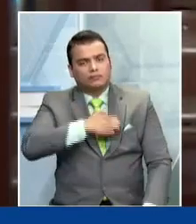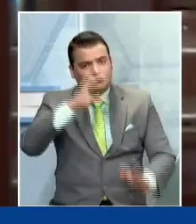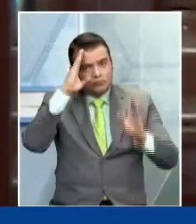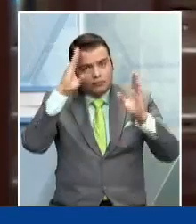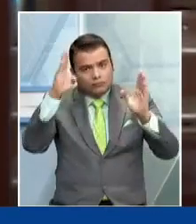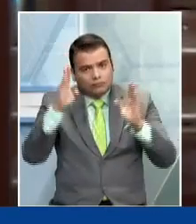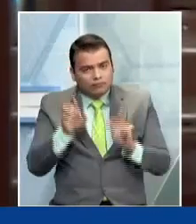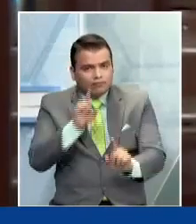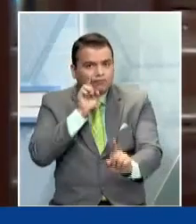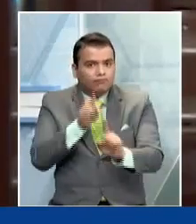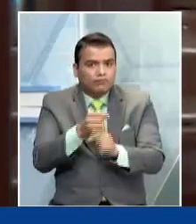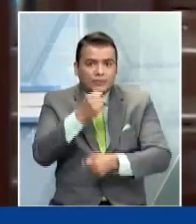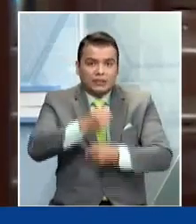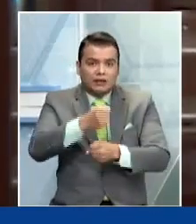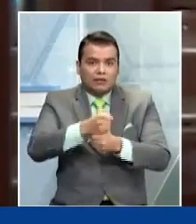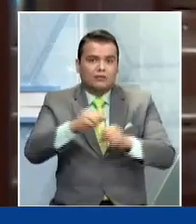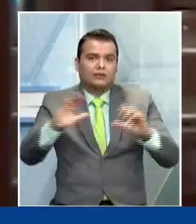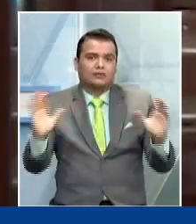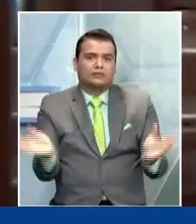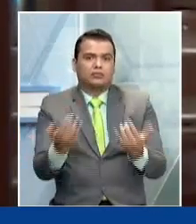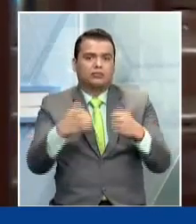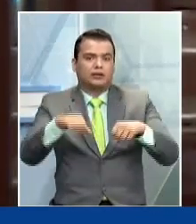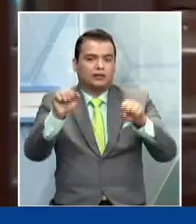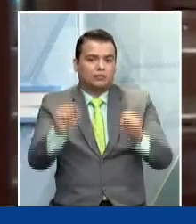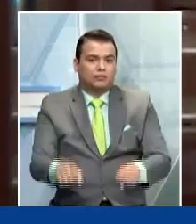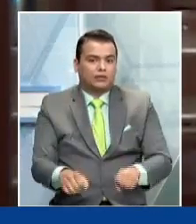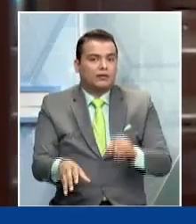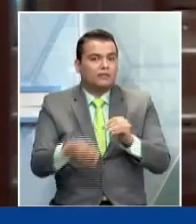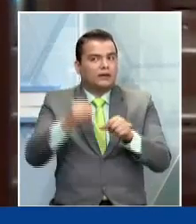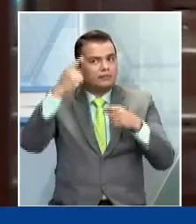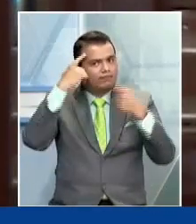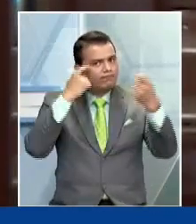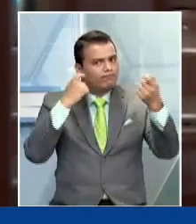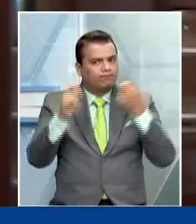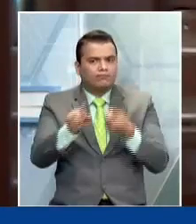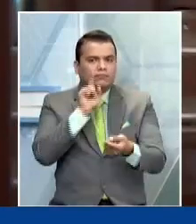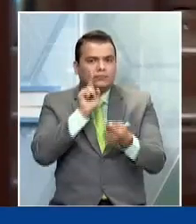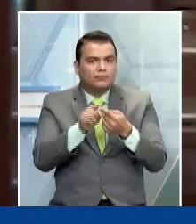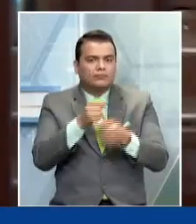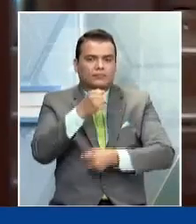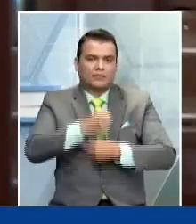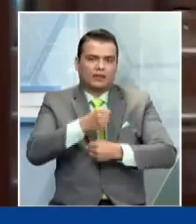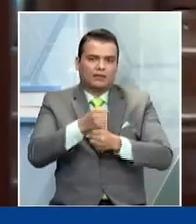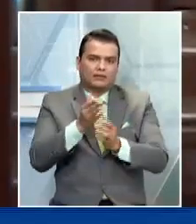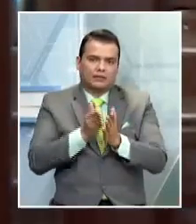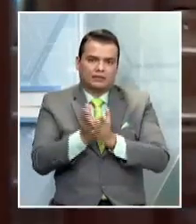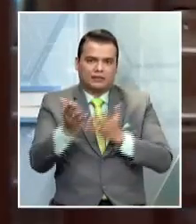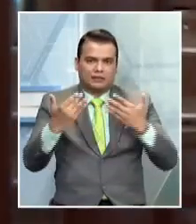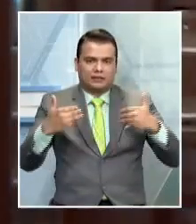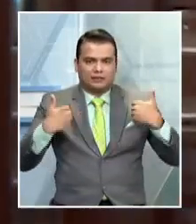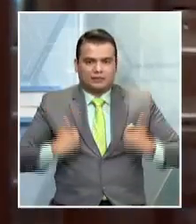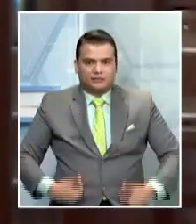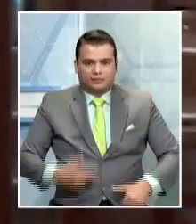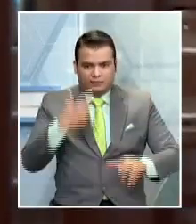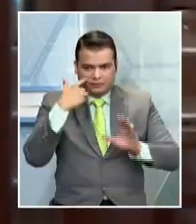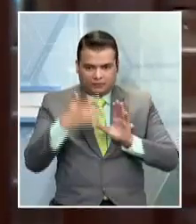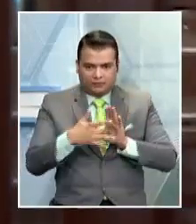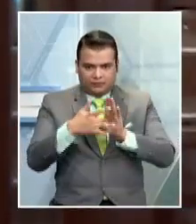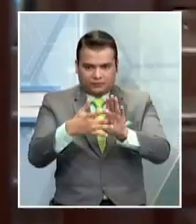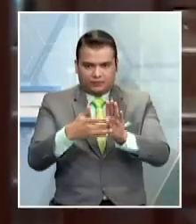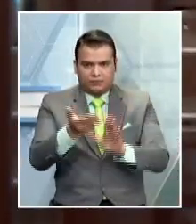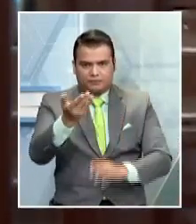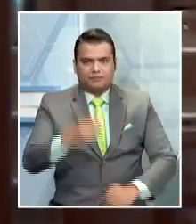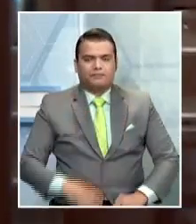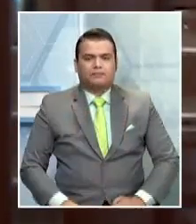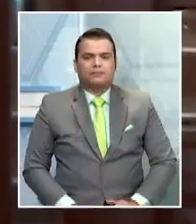planes de reactivación económica, mientras intentan crear estrategias para mantenerse en el mercado. Tatiana García, Noticiero 90 Minutos, el mejor